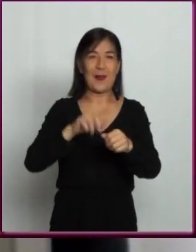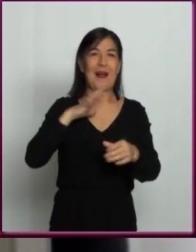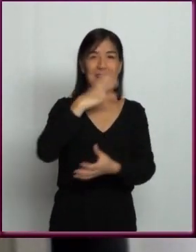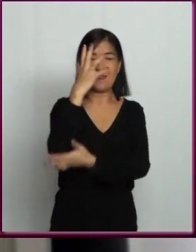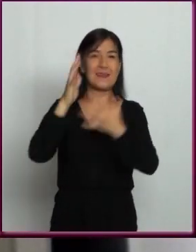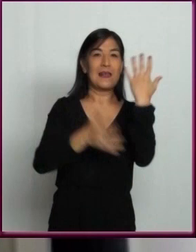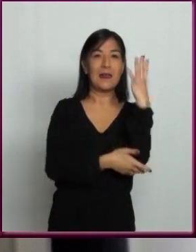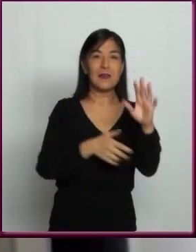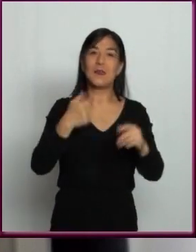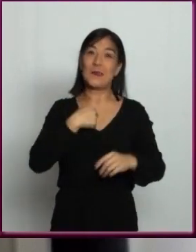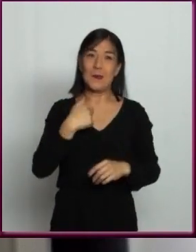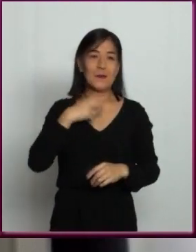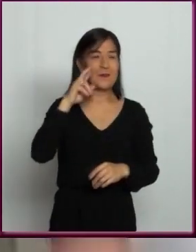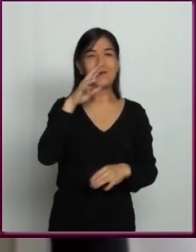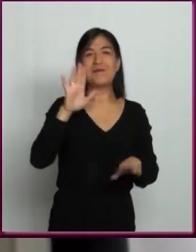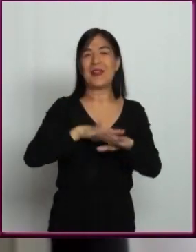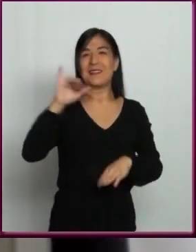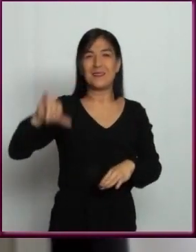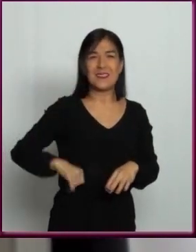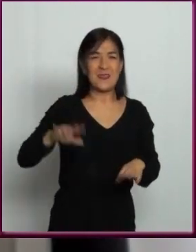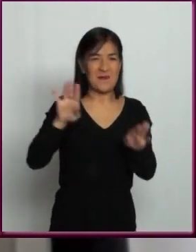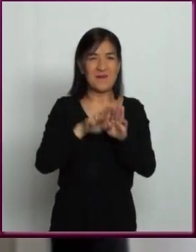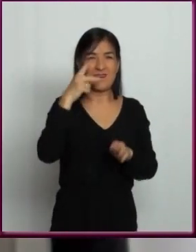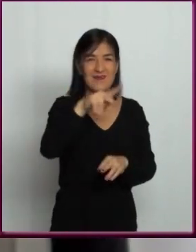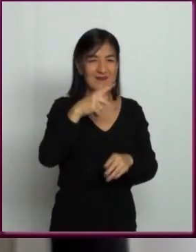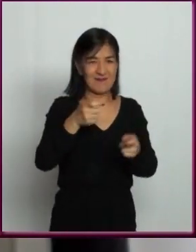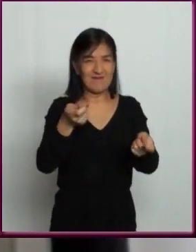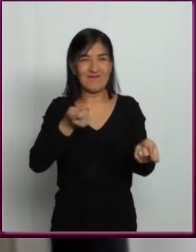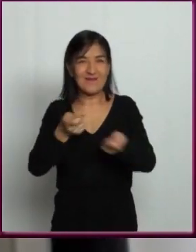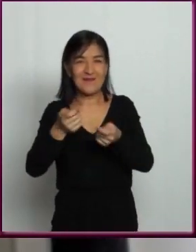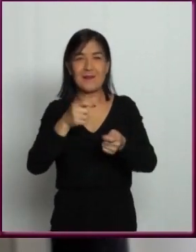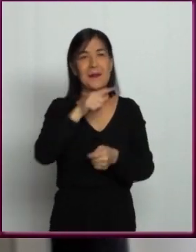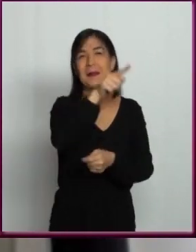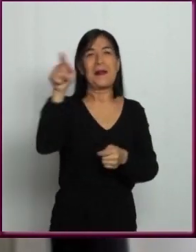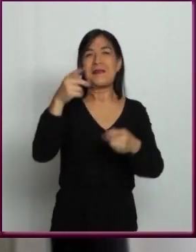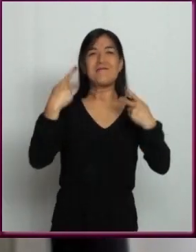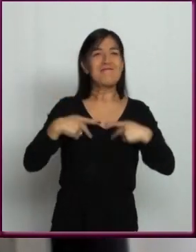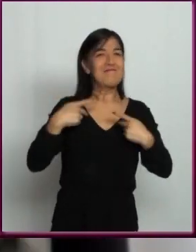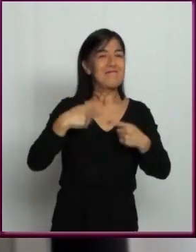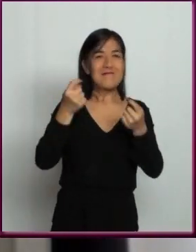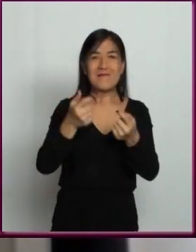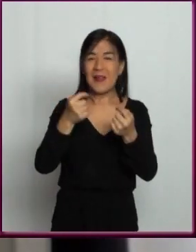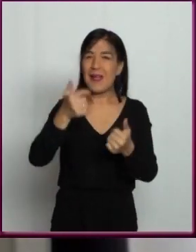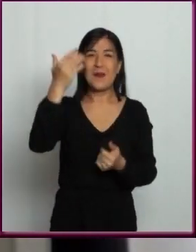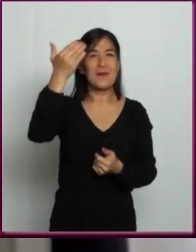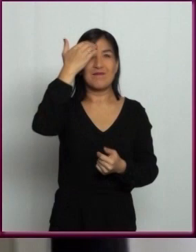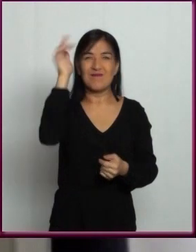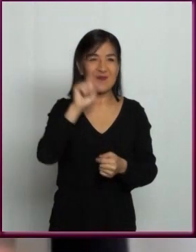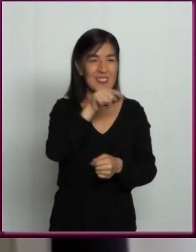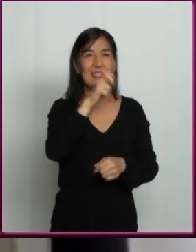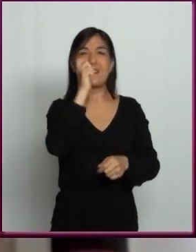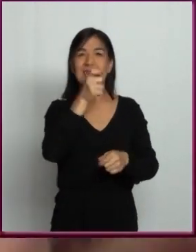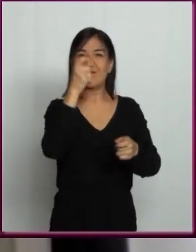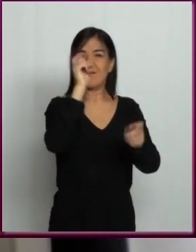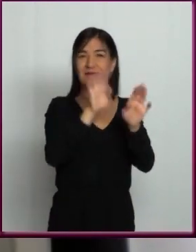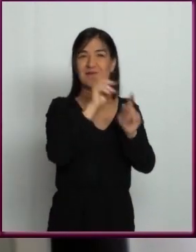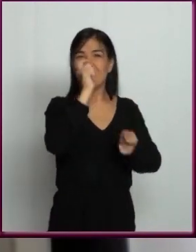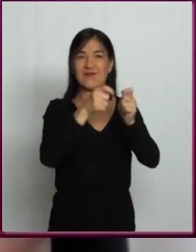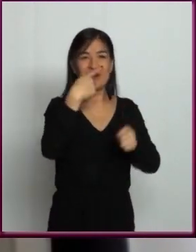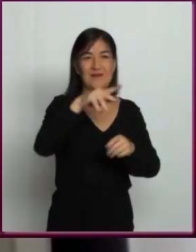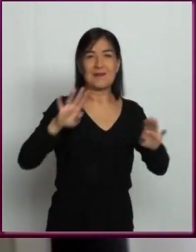atención esta conducta que muy poca gente conoce, por ejemplo, y que yo creo que algunas